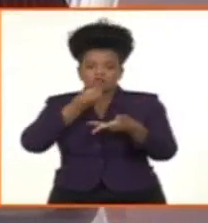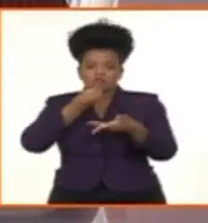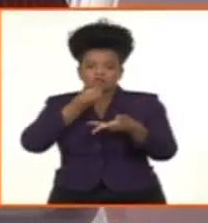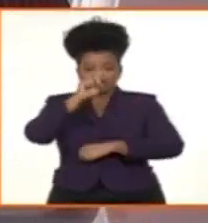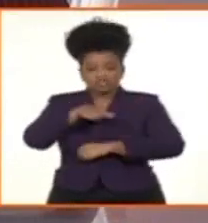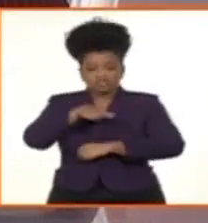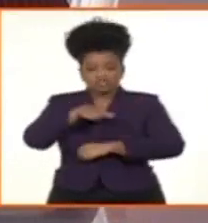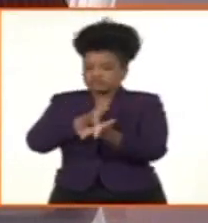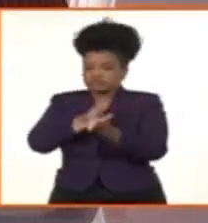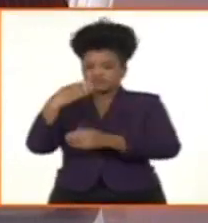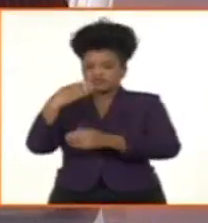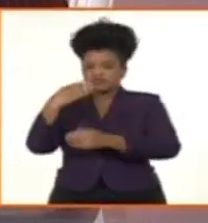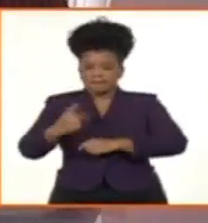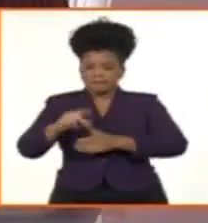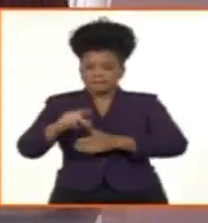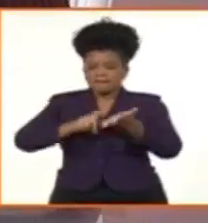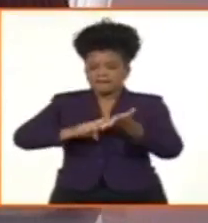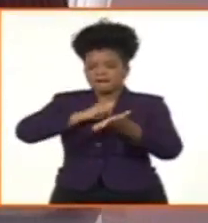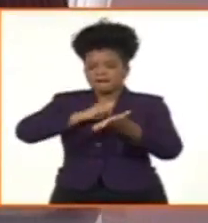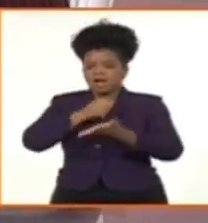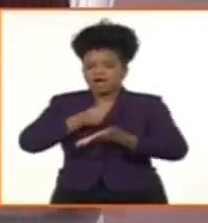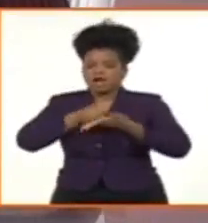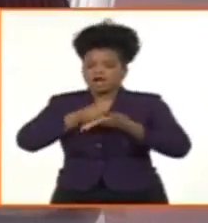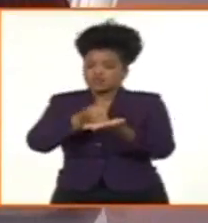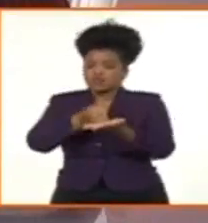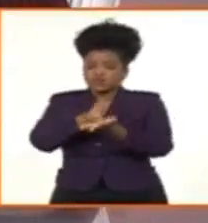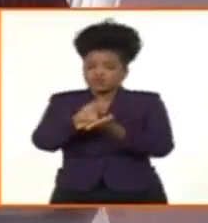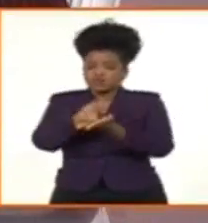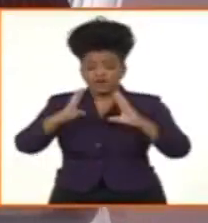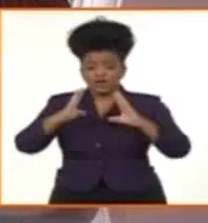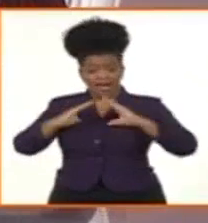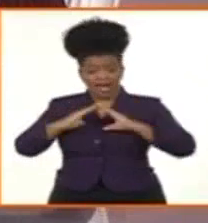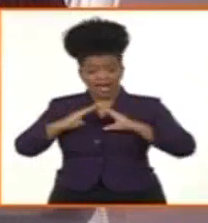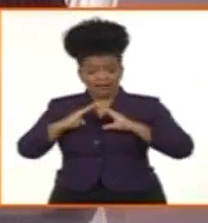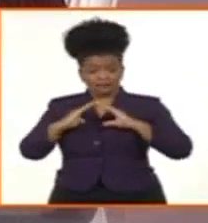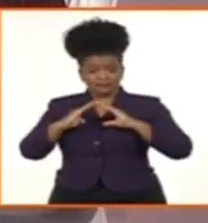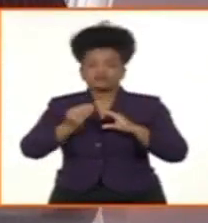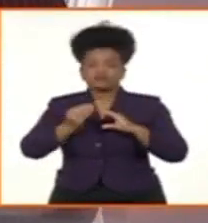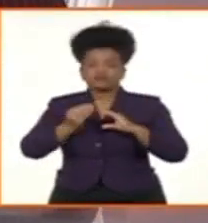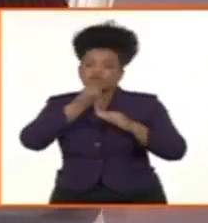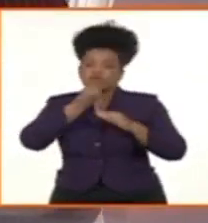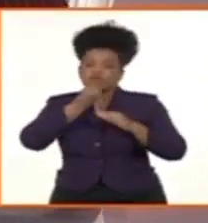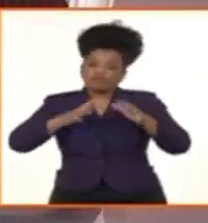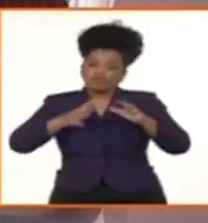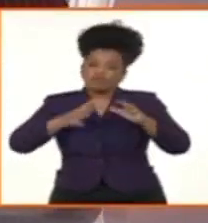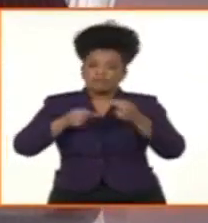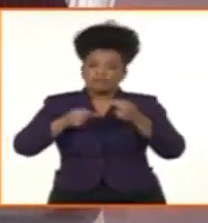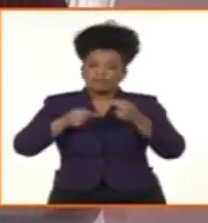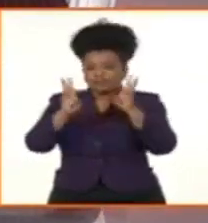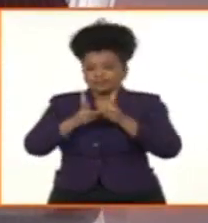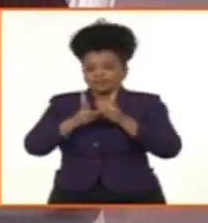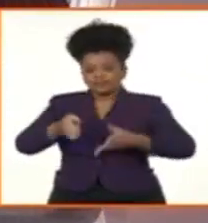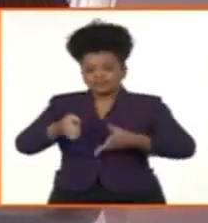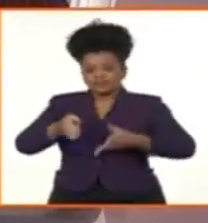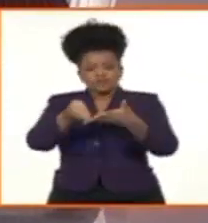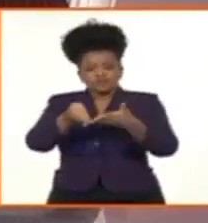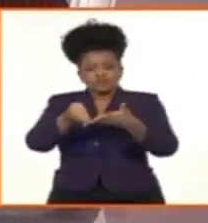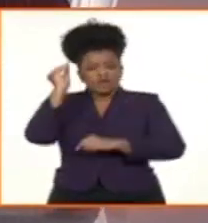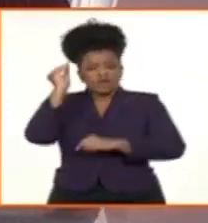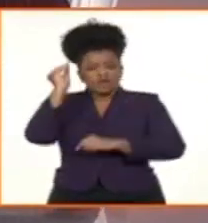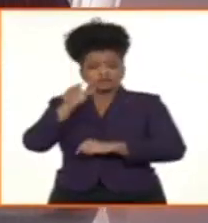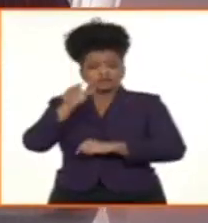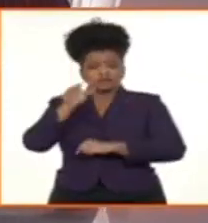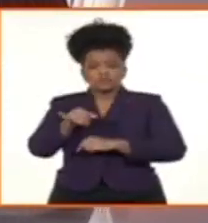padres pudieran también ayudar a los hijos en la continuidad de la educación de una manera también dinámica, creativa. Y además también se aseguró de una manera